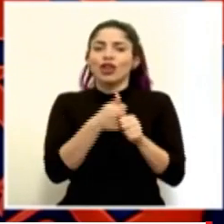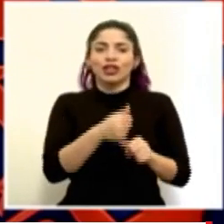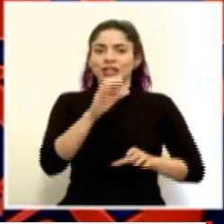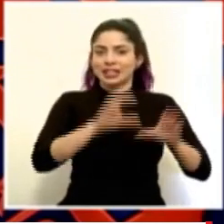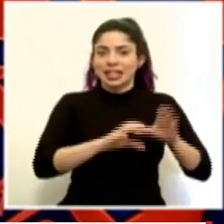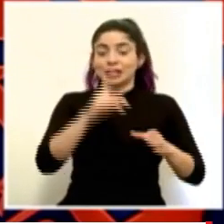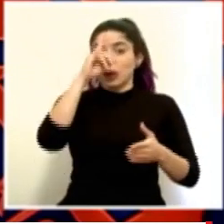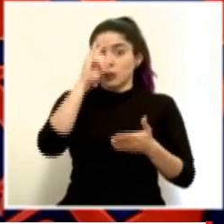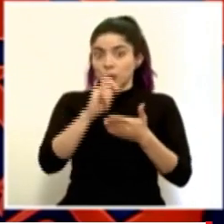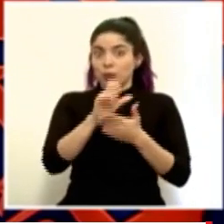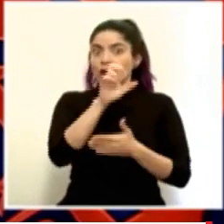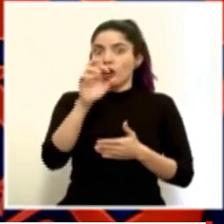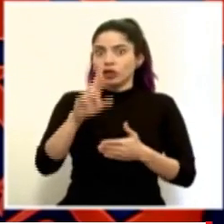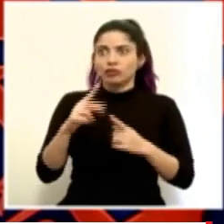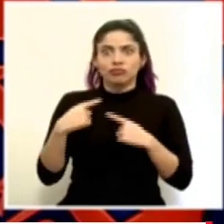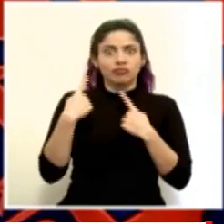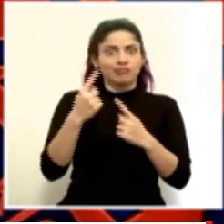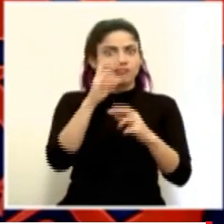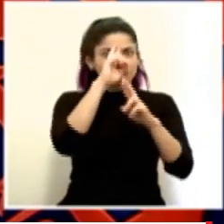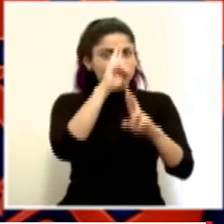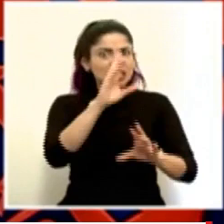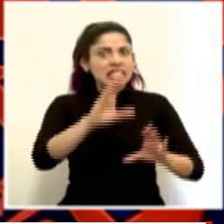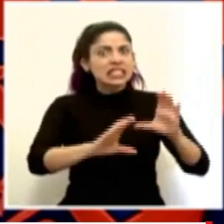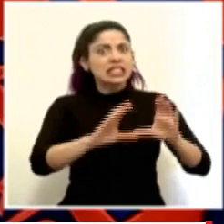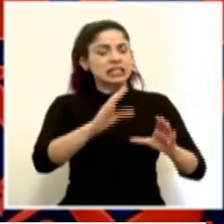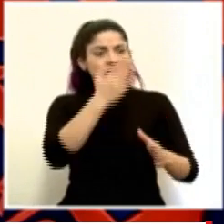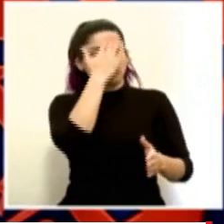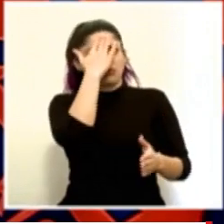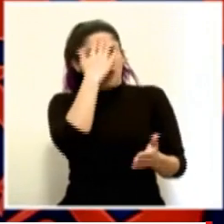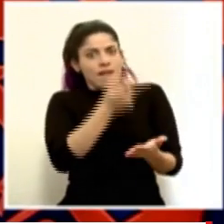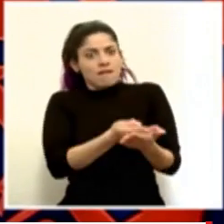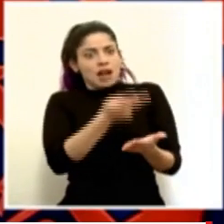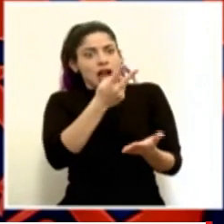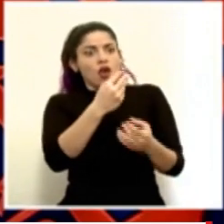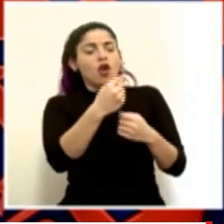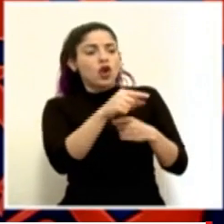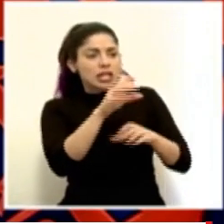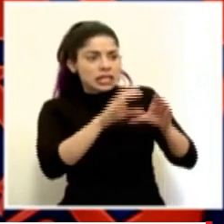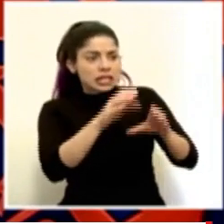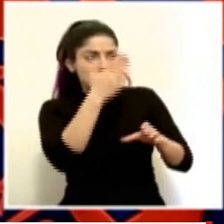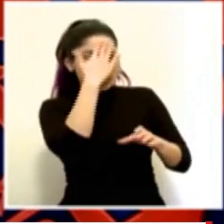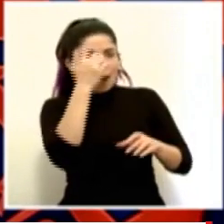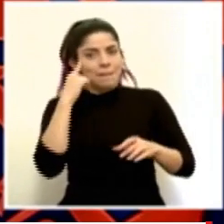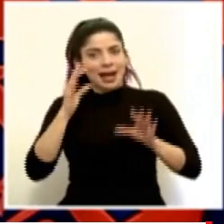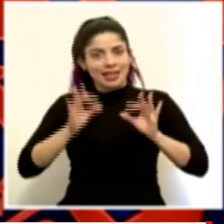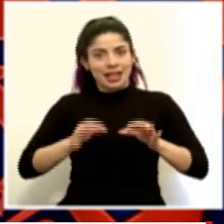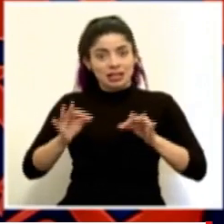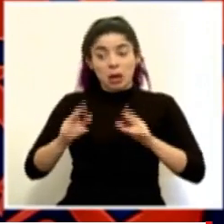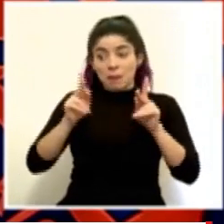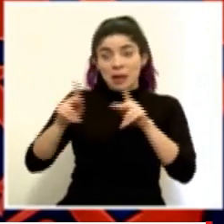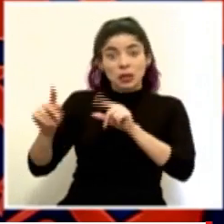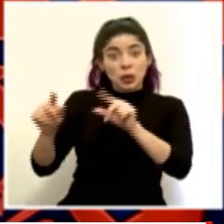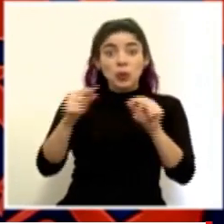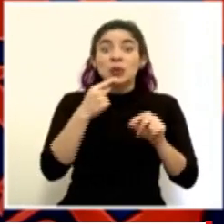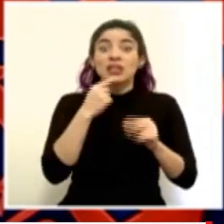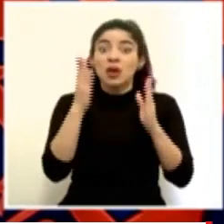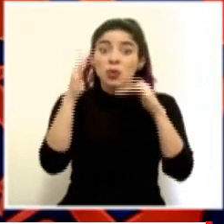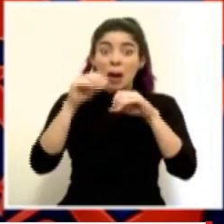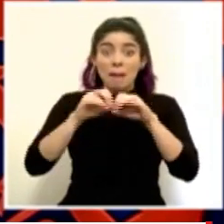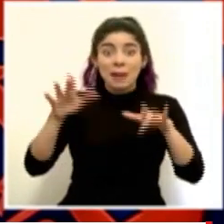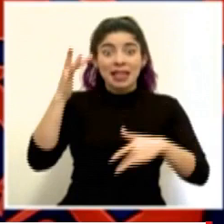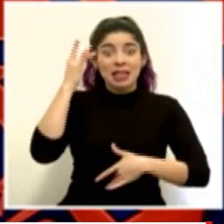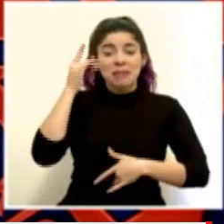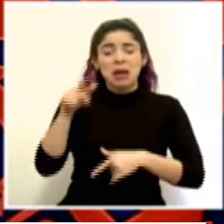Costa Rica es un país que respeta la ciencia y la valora en la toma de decisiones. Y que los que están diciendo que no hay pandemia son